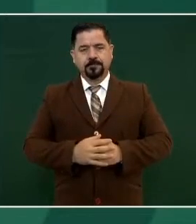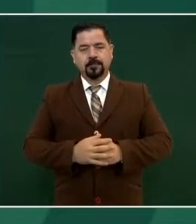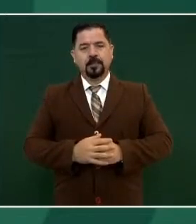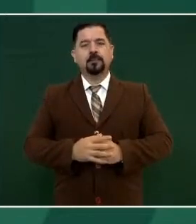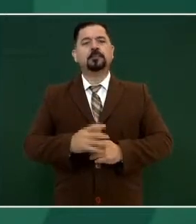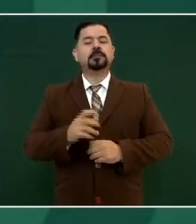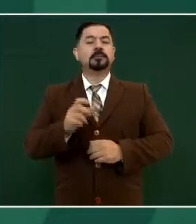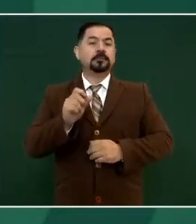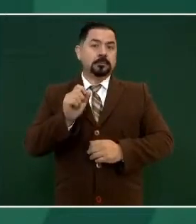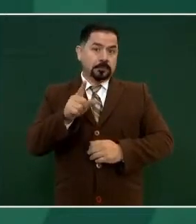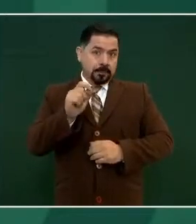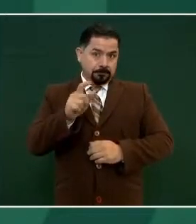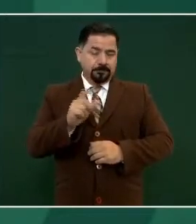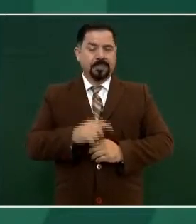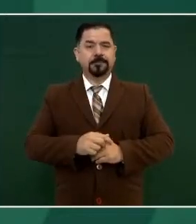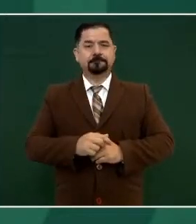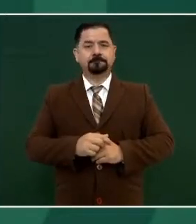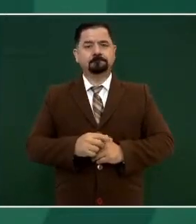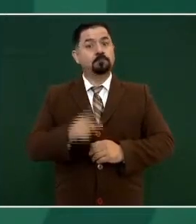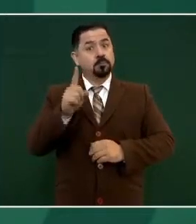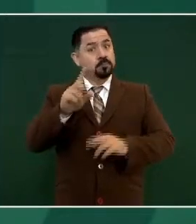si hay transparencia,